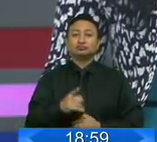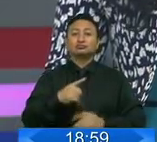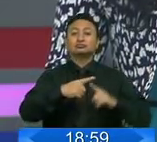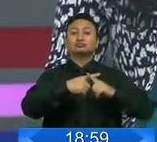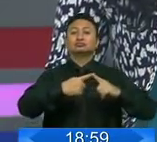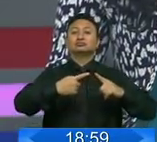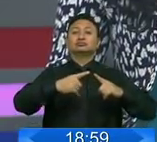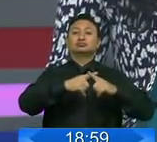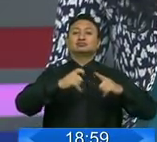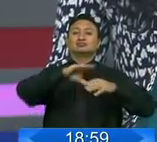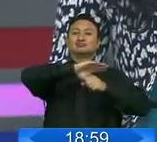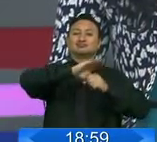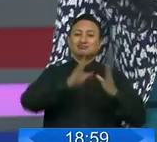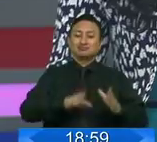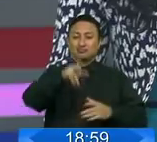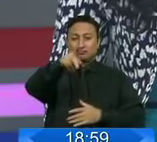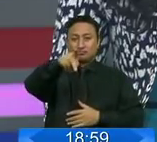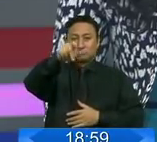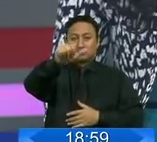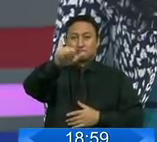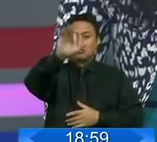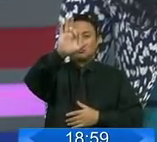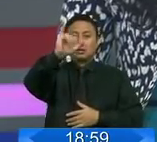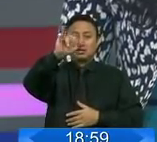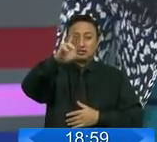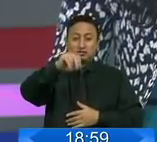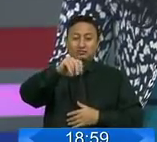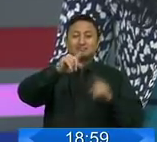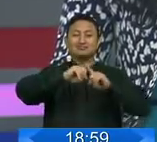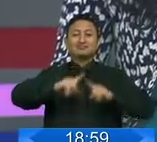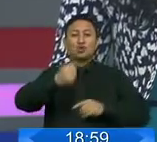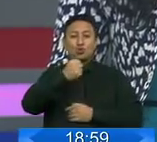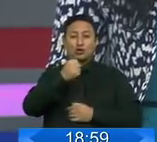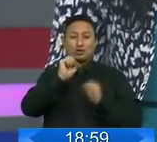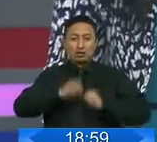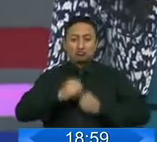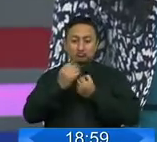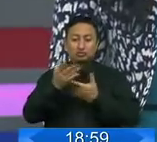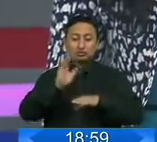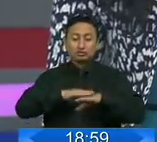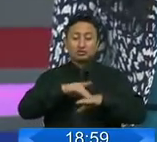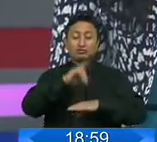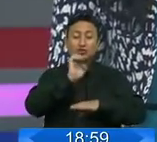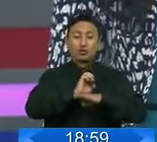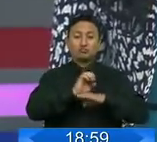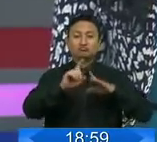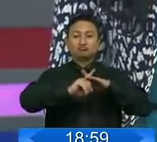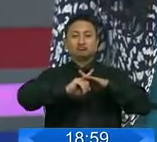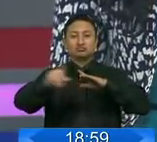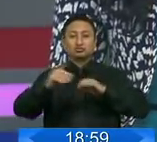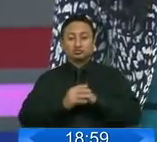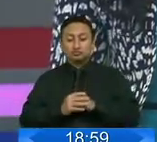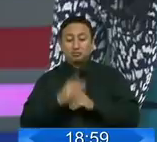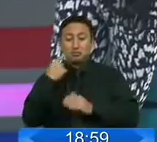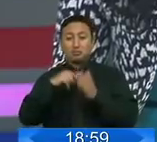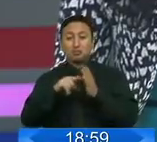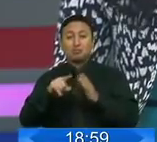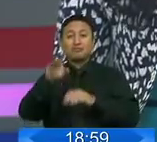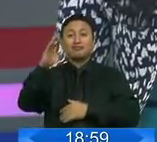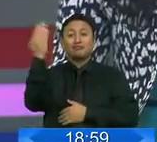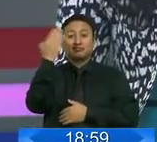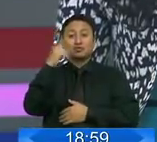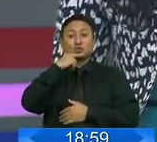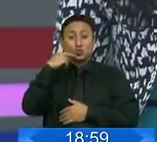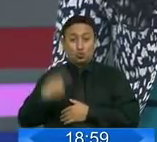Ricardo Patiño brindó declaraciones a varios medios de comunicación luego de la salida de Ecuador, entre ellos a la televisión pública de Rusia,